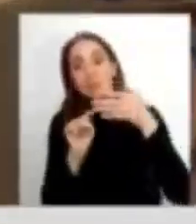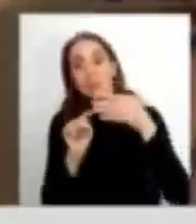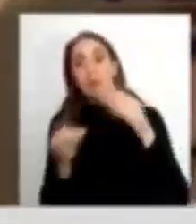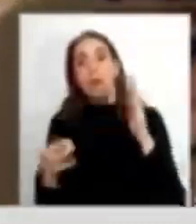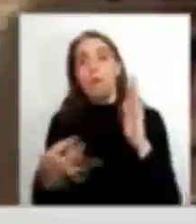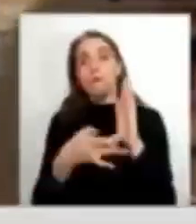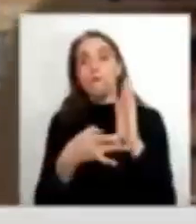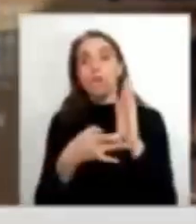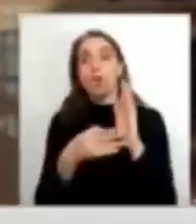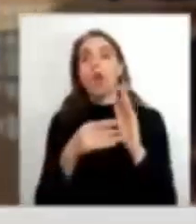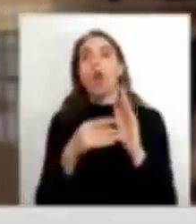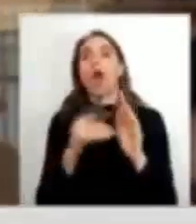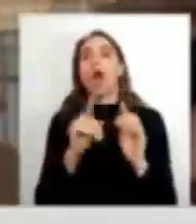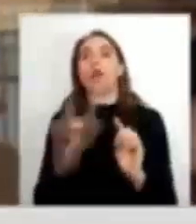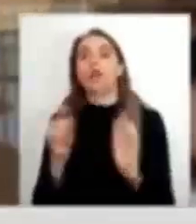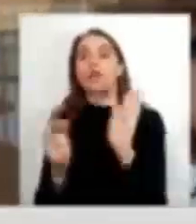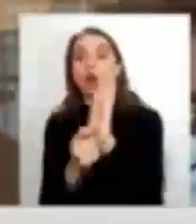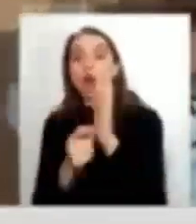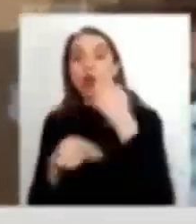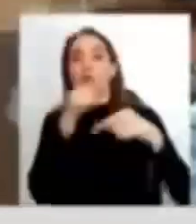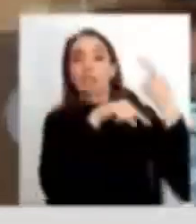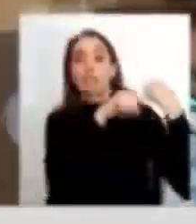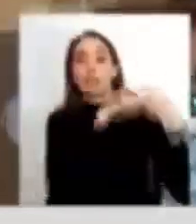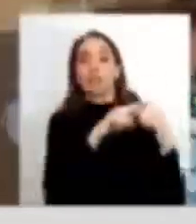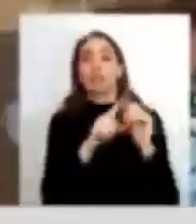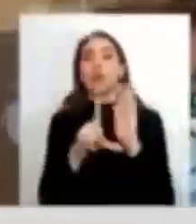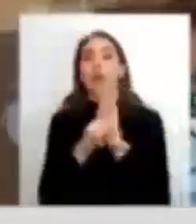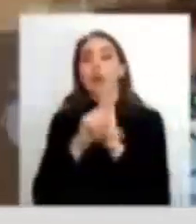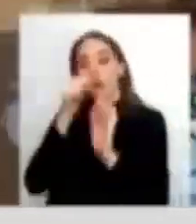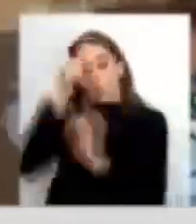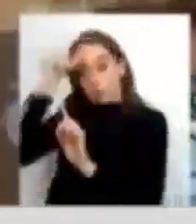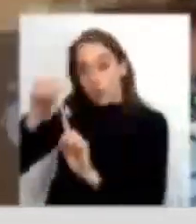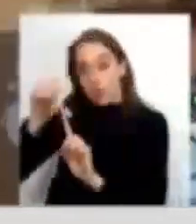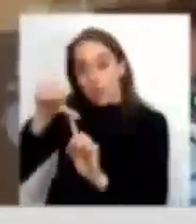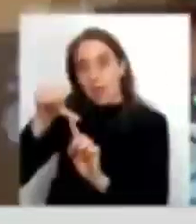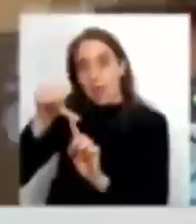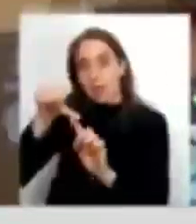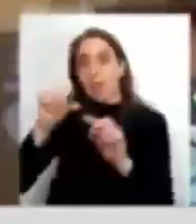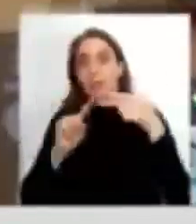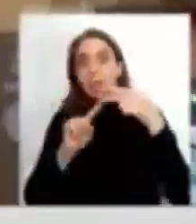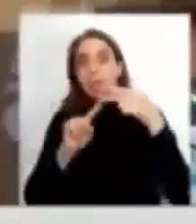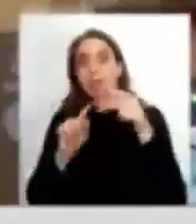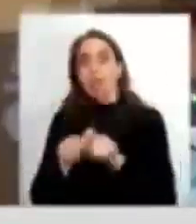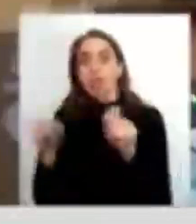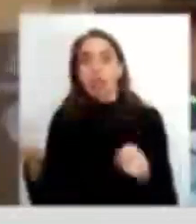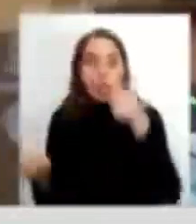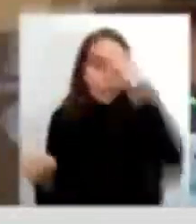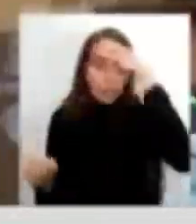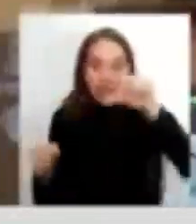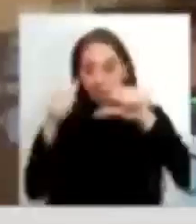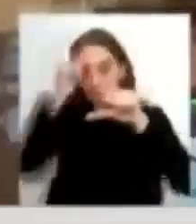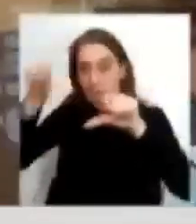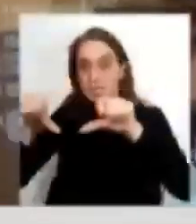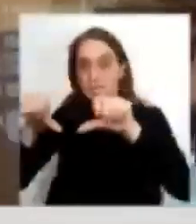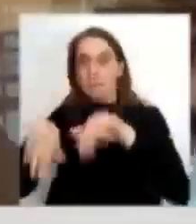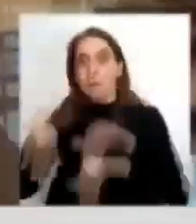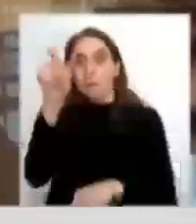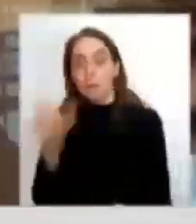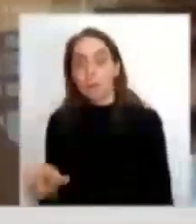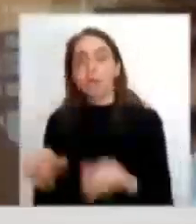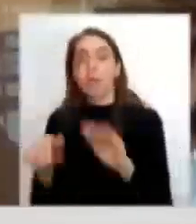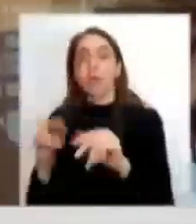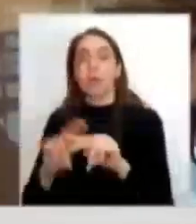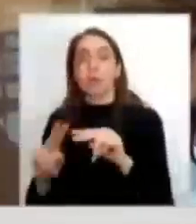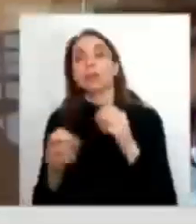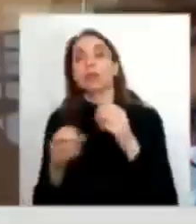de la ley penal de la doble del doble castigo a la misma persona por el mismo acto etcétera etcétera quiero hacer también